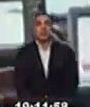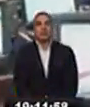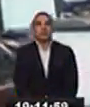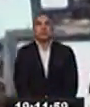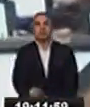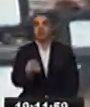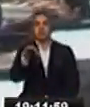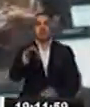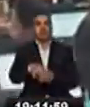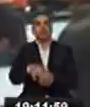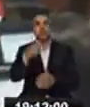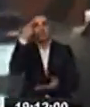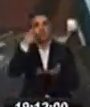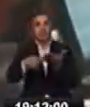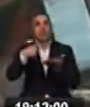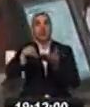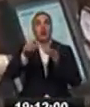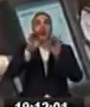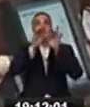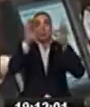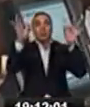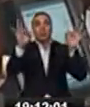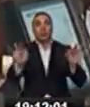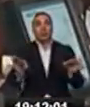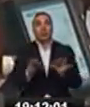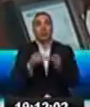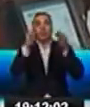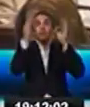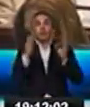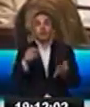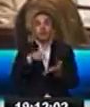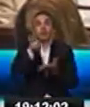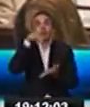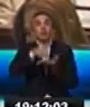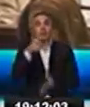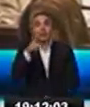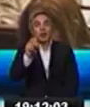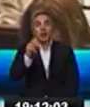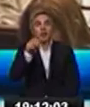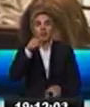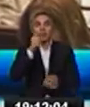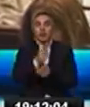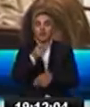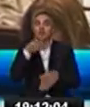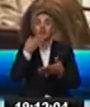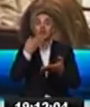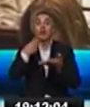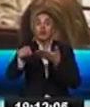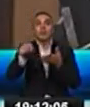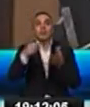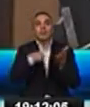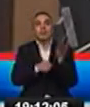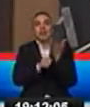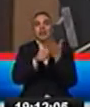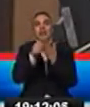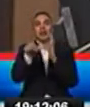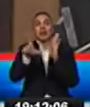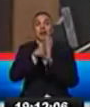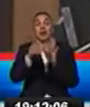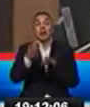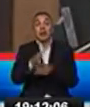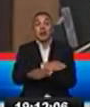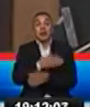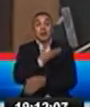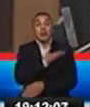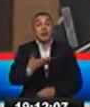No hubo votos para aprobar la proforma presupuestaria 2020. Y con ello, esta entrará por el Ministerio de la Ley. Solo minutos antes, el presidente de la Comisión